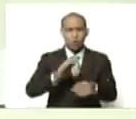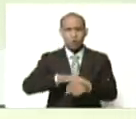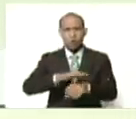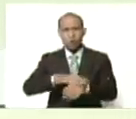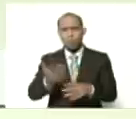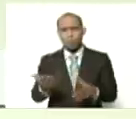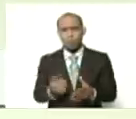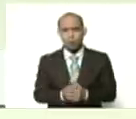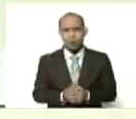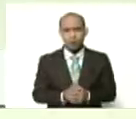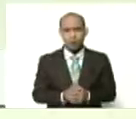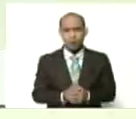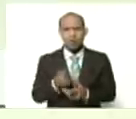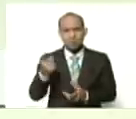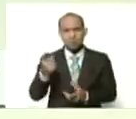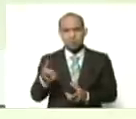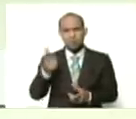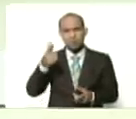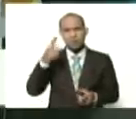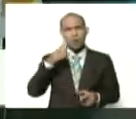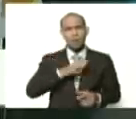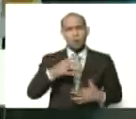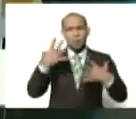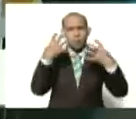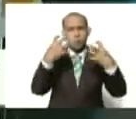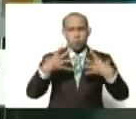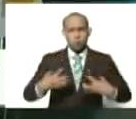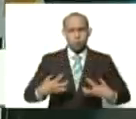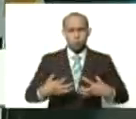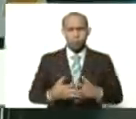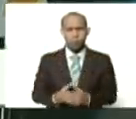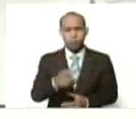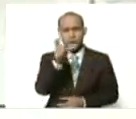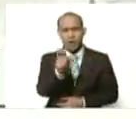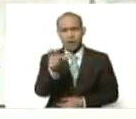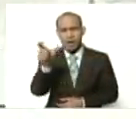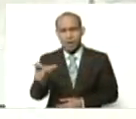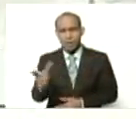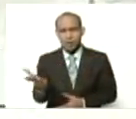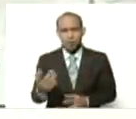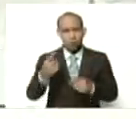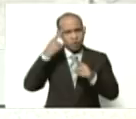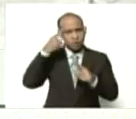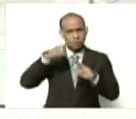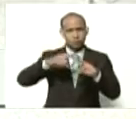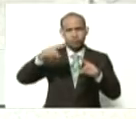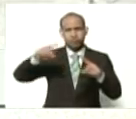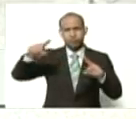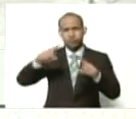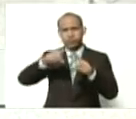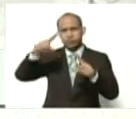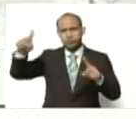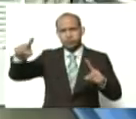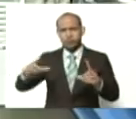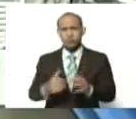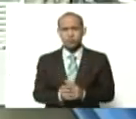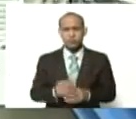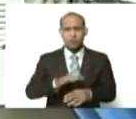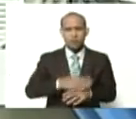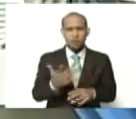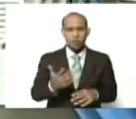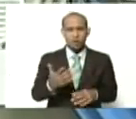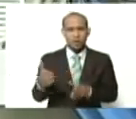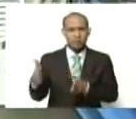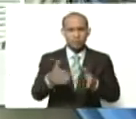precisamente está encargado de hacer la radioterapia al paciente que lamentablemente tiene que pasar por el episodio, por el